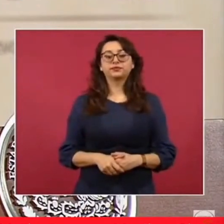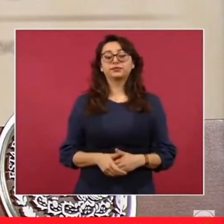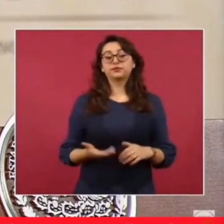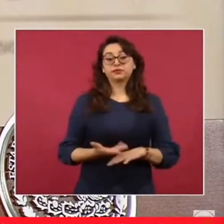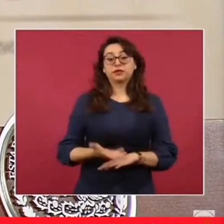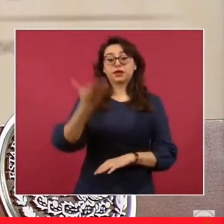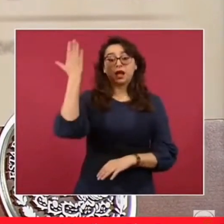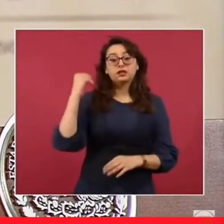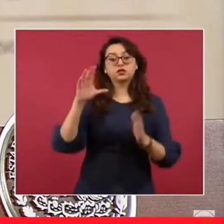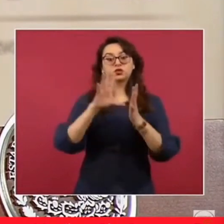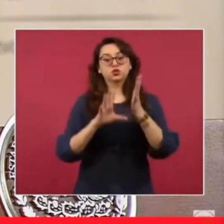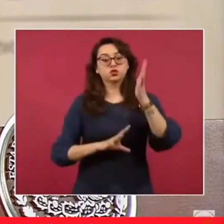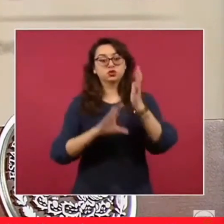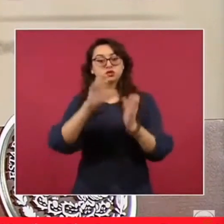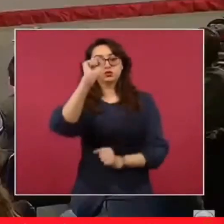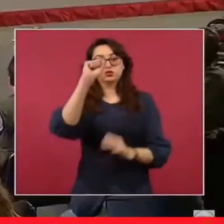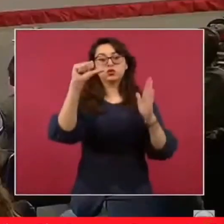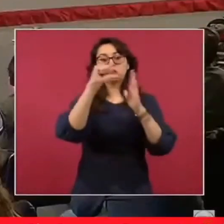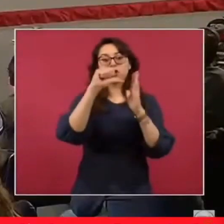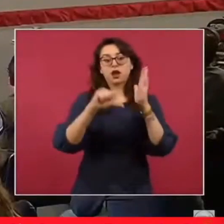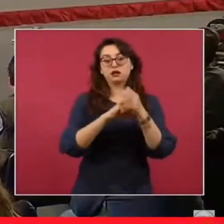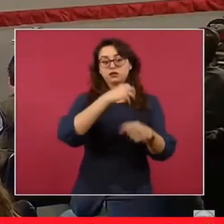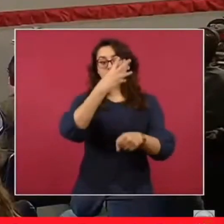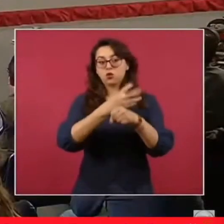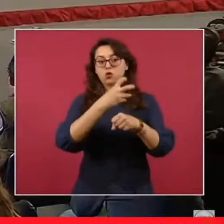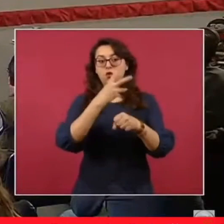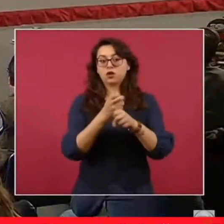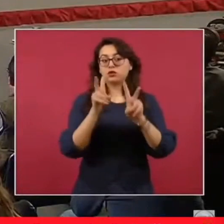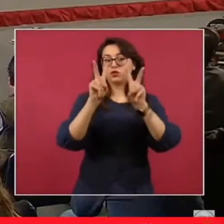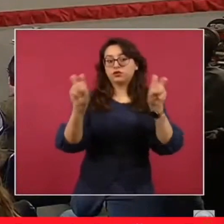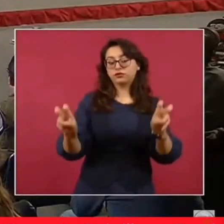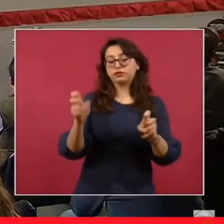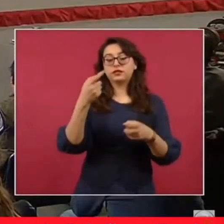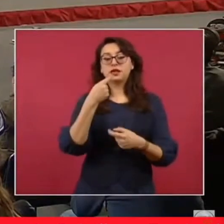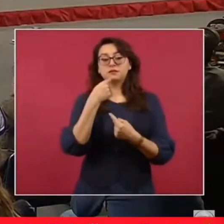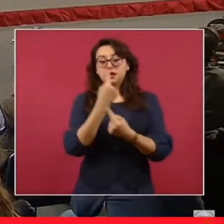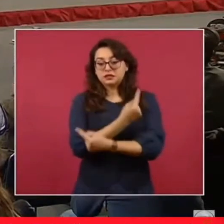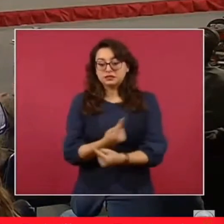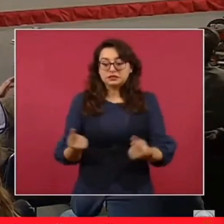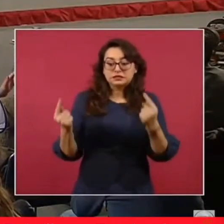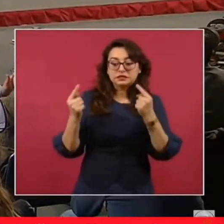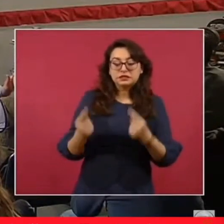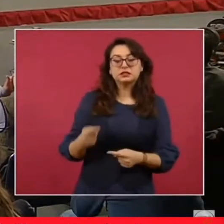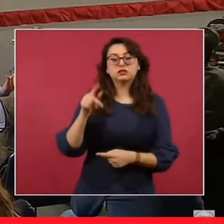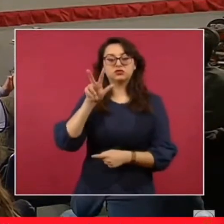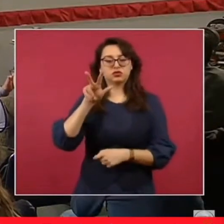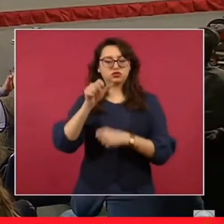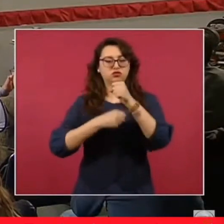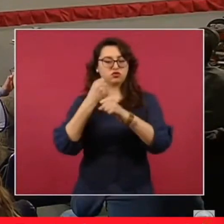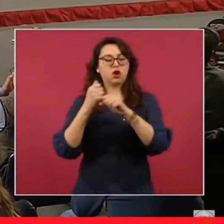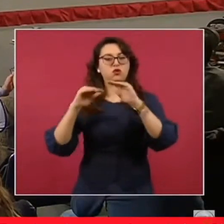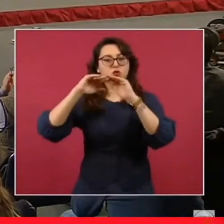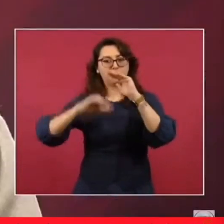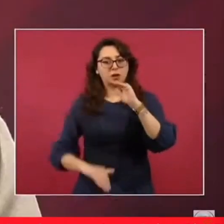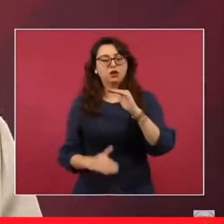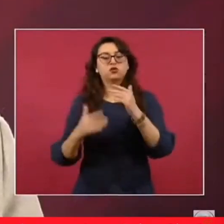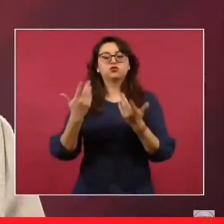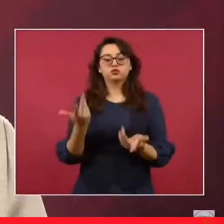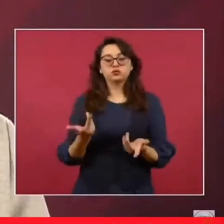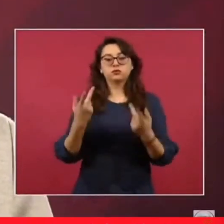constitucional convierte en un derecho esta pensión para los menores de 18 años y para las comunidades